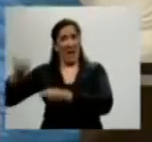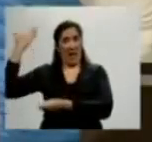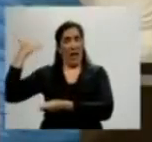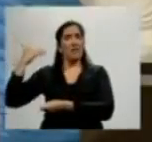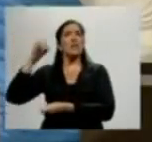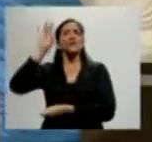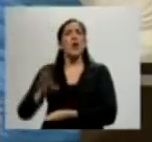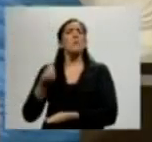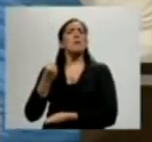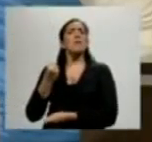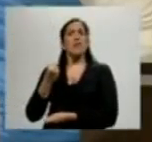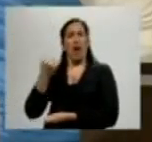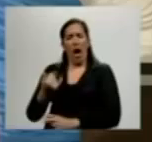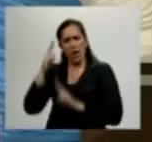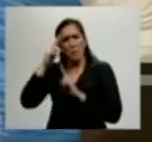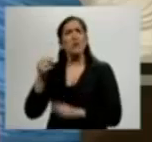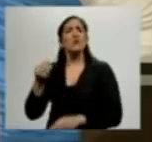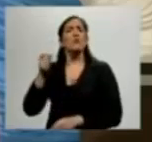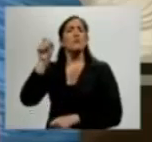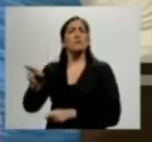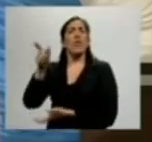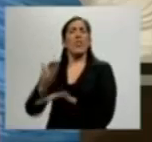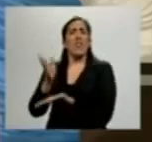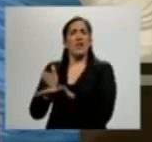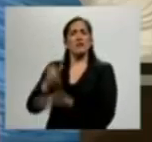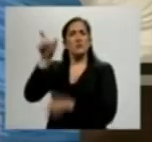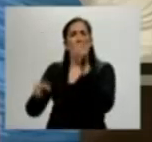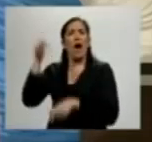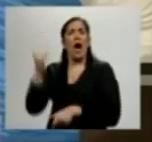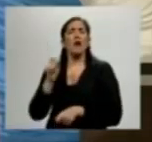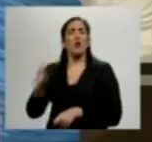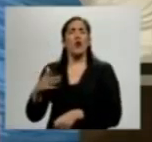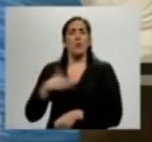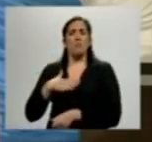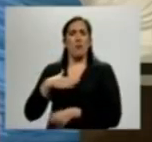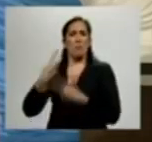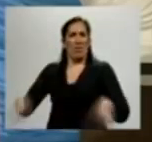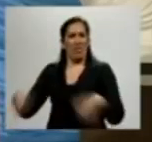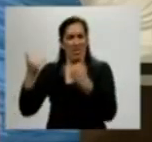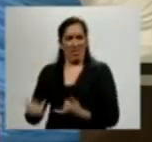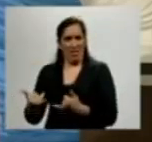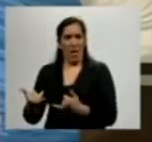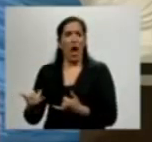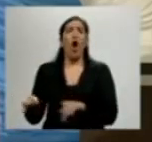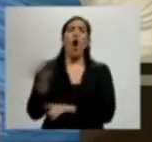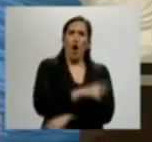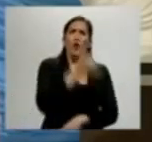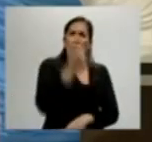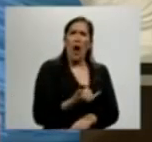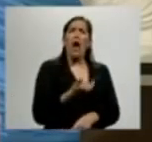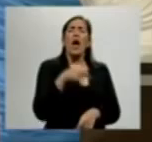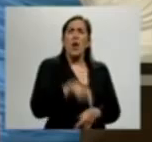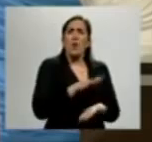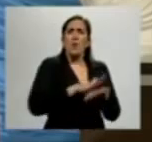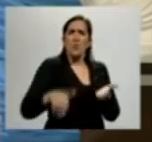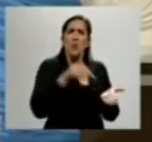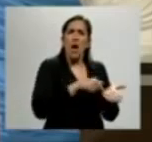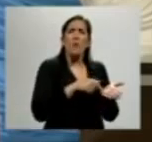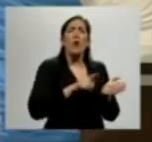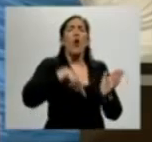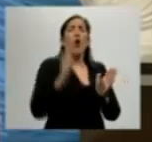la propiedad privada. Ahora también reconocemos que hay otras que no tienen un valor económico, pero sí poseen otro tipo